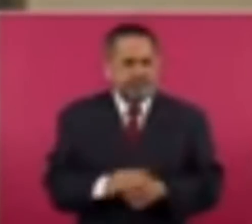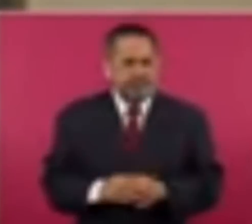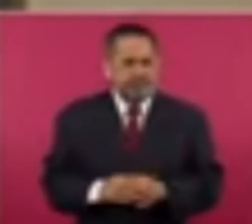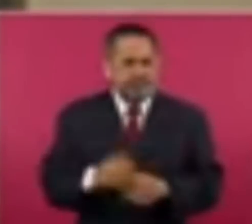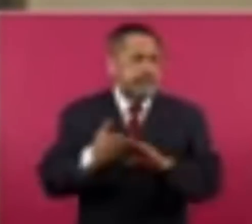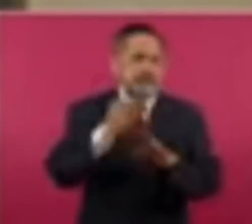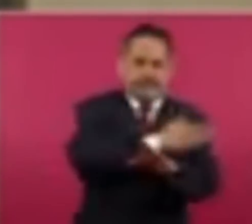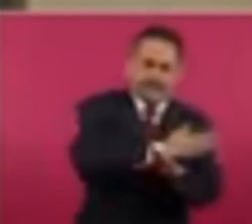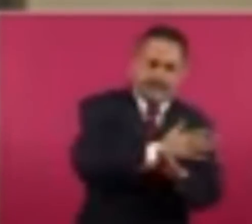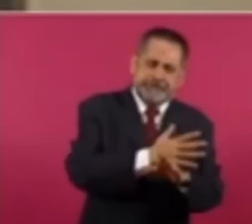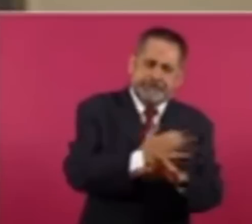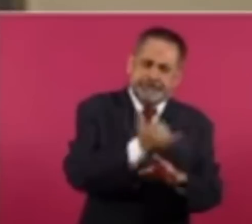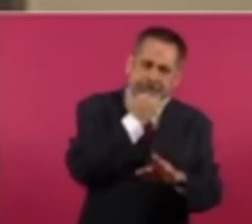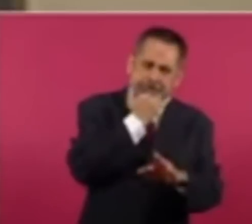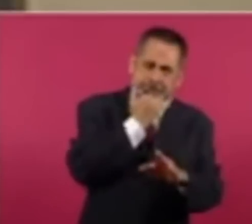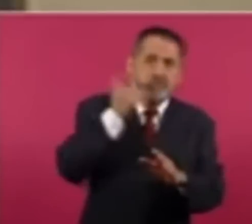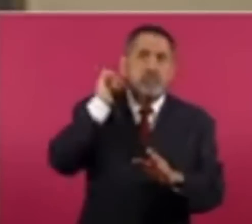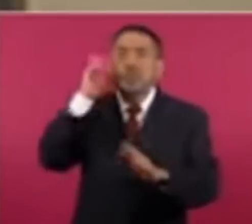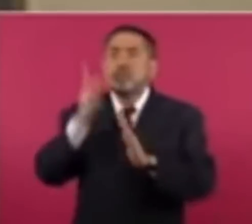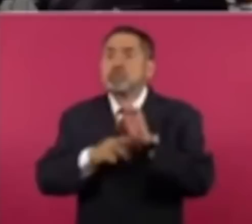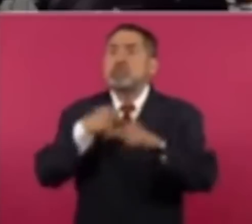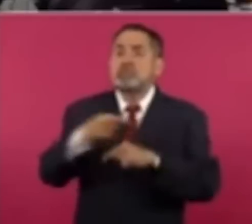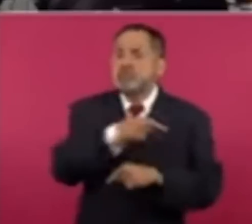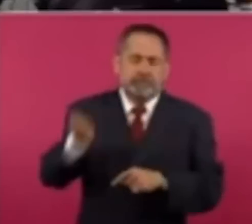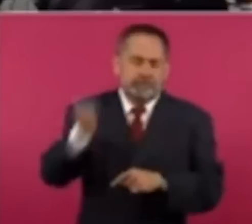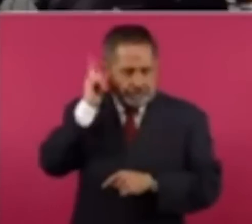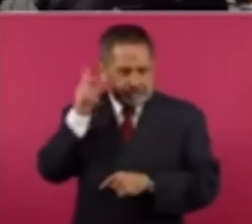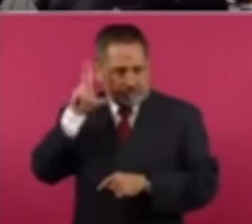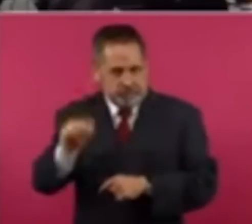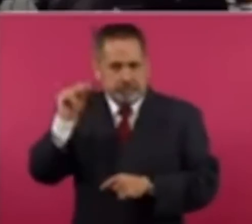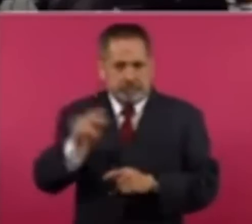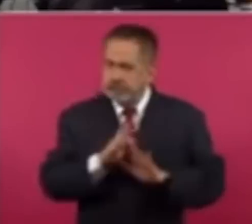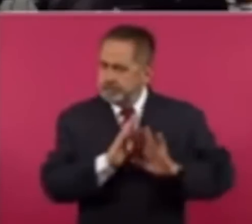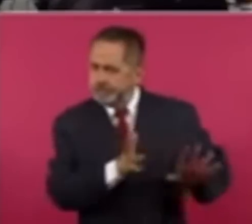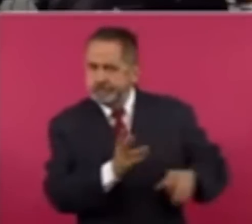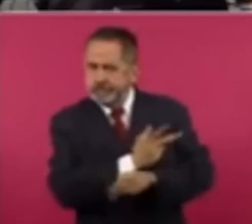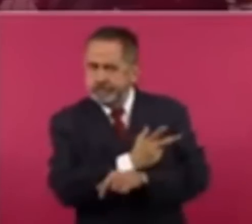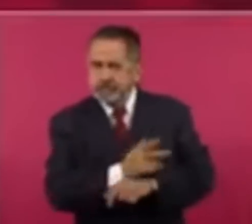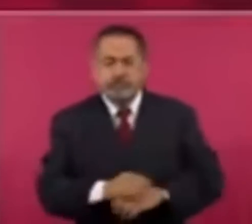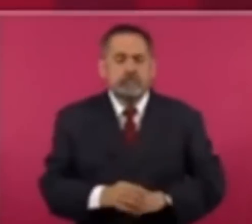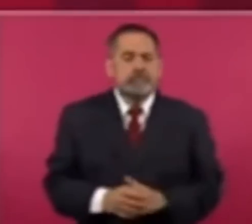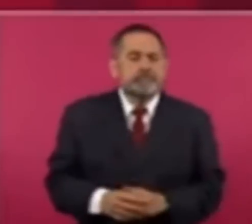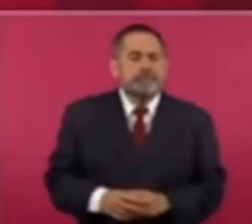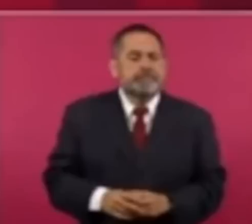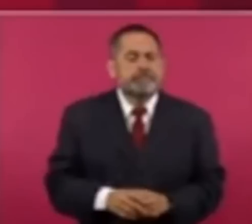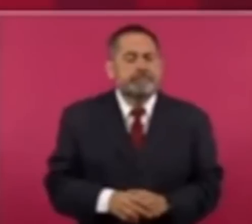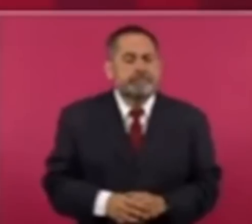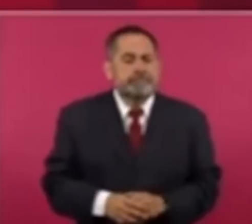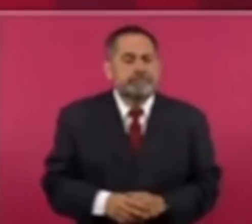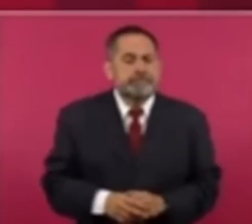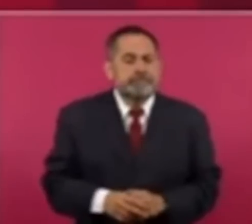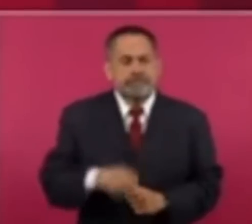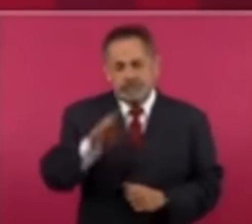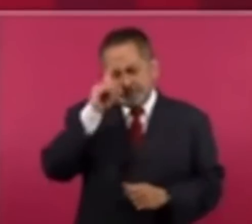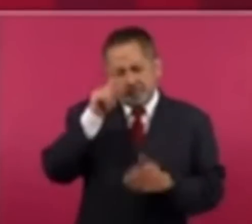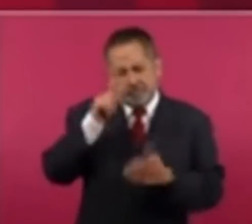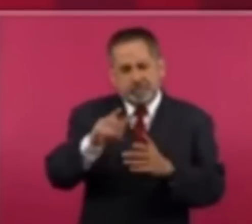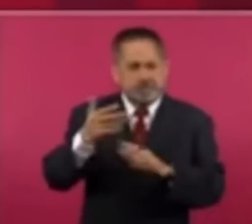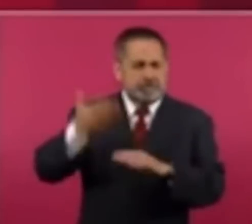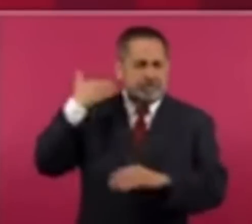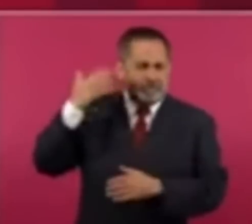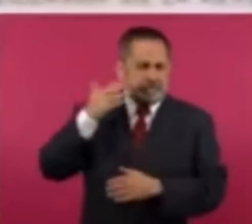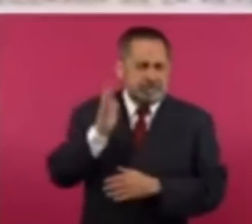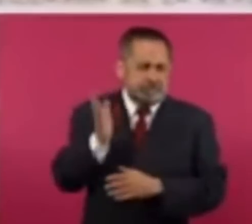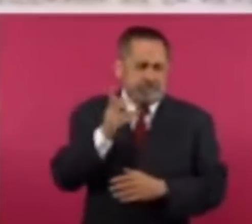lo que había y que esperemos que nunca regrese, presidente. Sí, yo creo que ya se había dicho antes, ¿no?